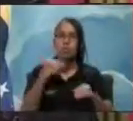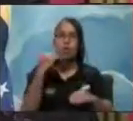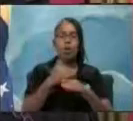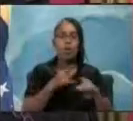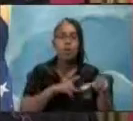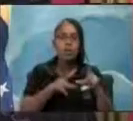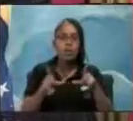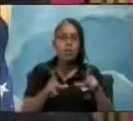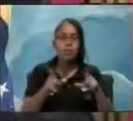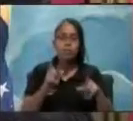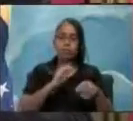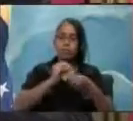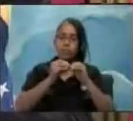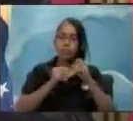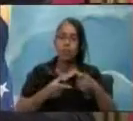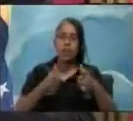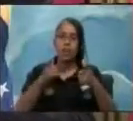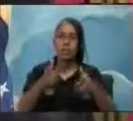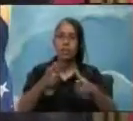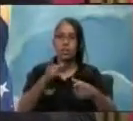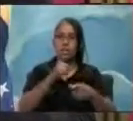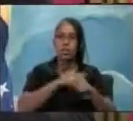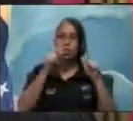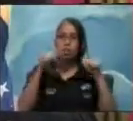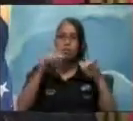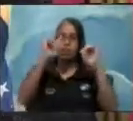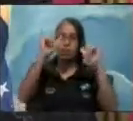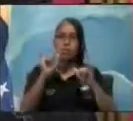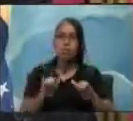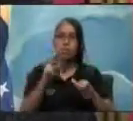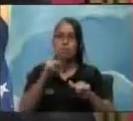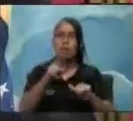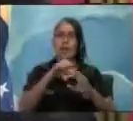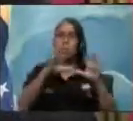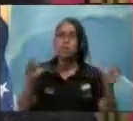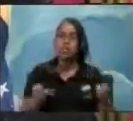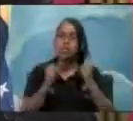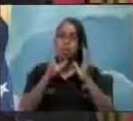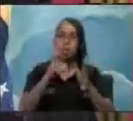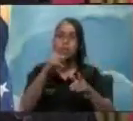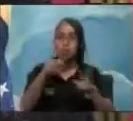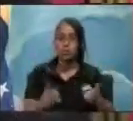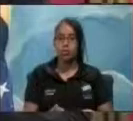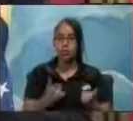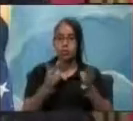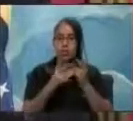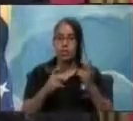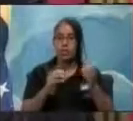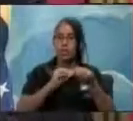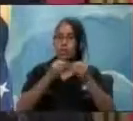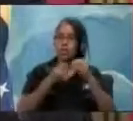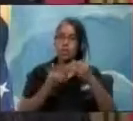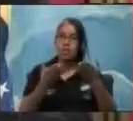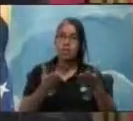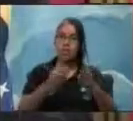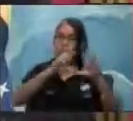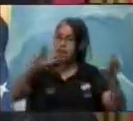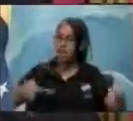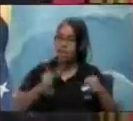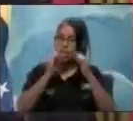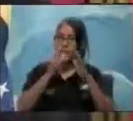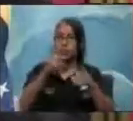resolver? Resuélvase hoy mismo a salvar su vida. Resuelva rescatar su